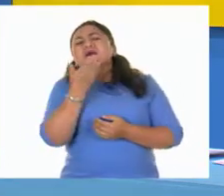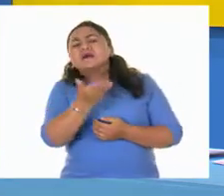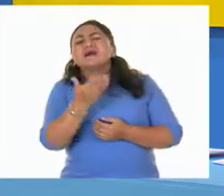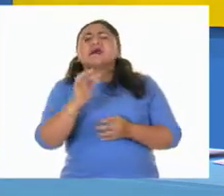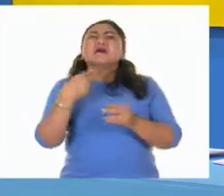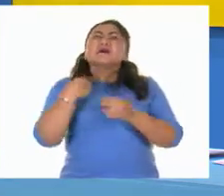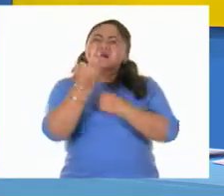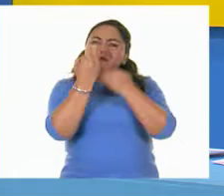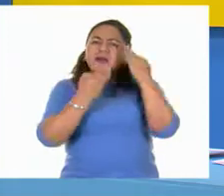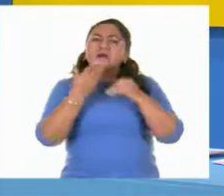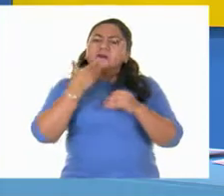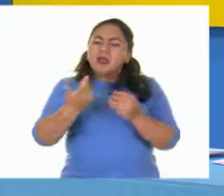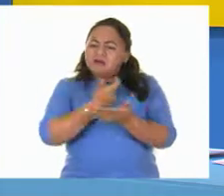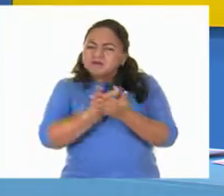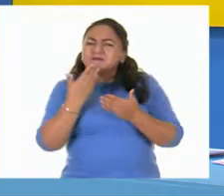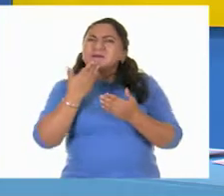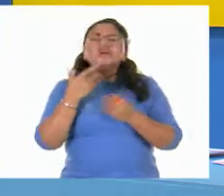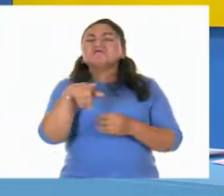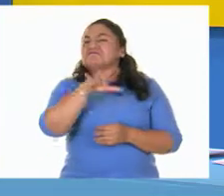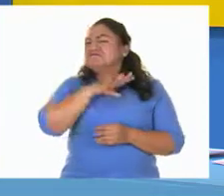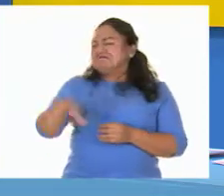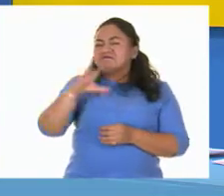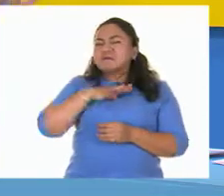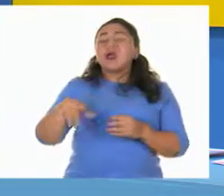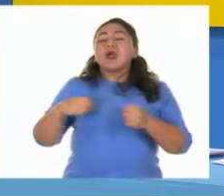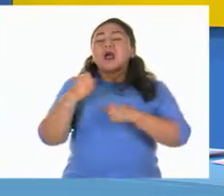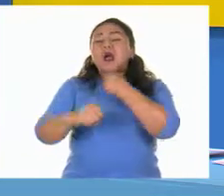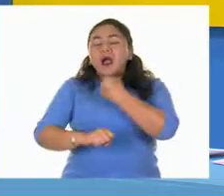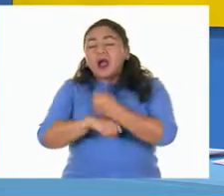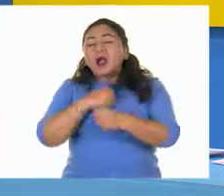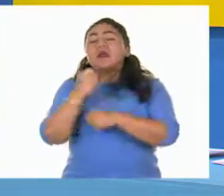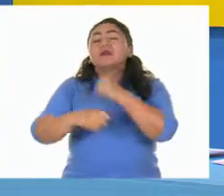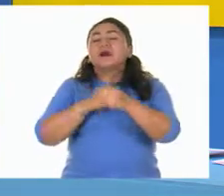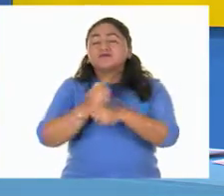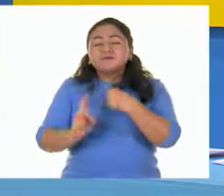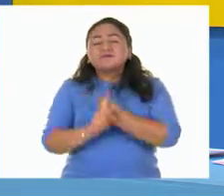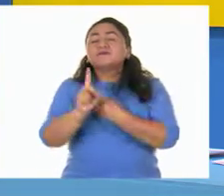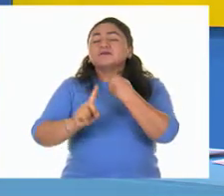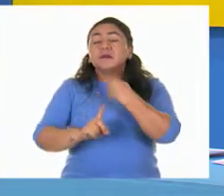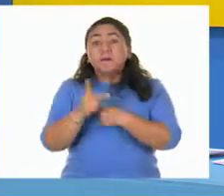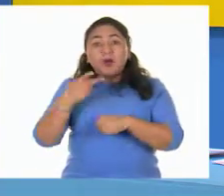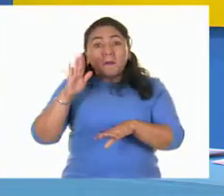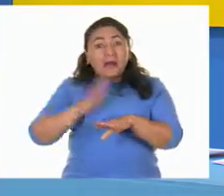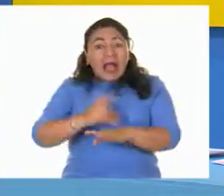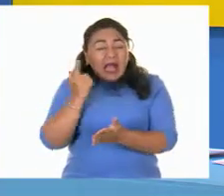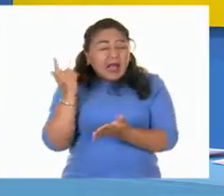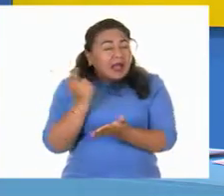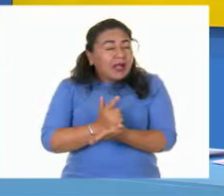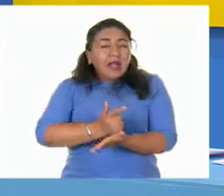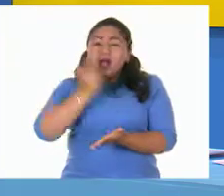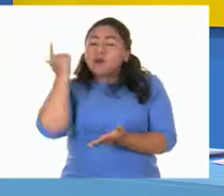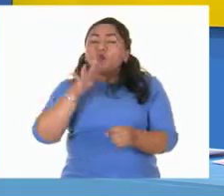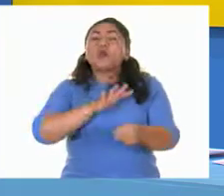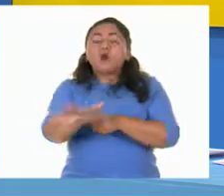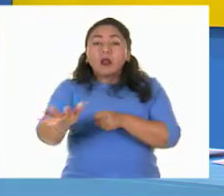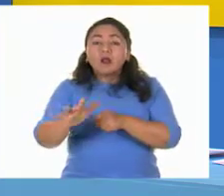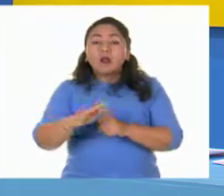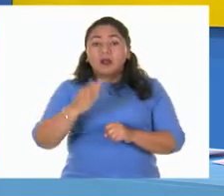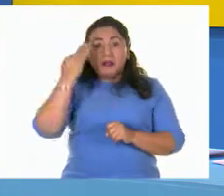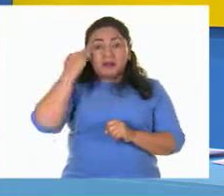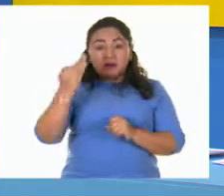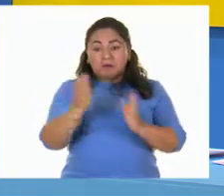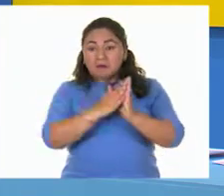trabajo. A lo largo de los años hubo roces y conflictos, pero el más grave de estos conflictos sucedió cuando a mediados